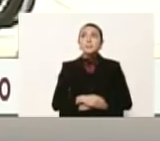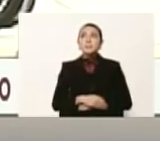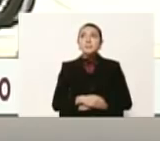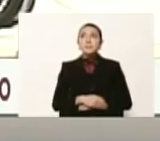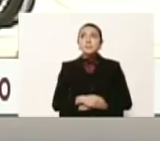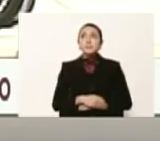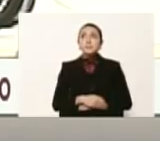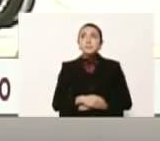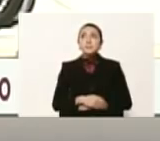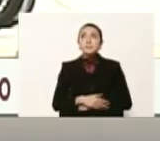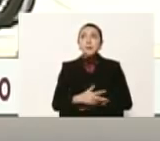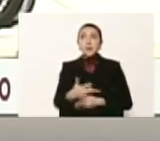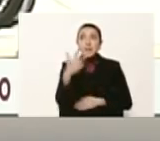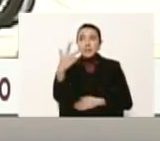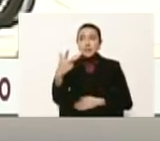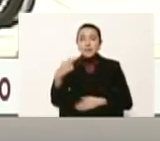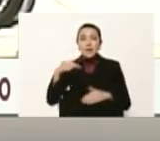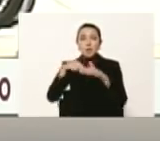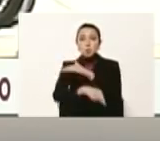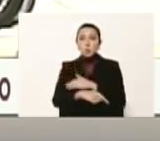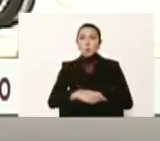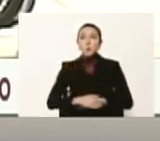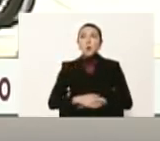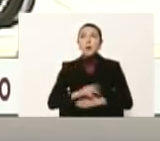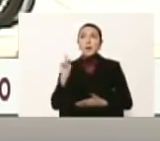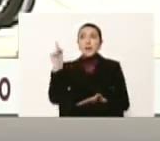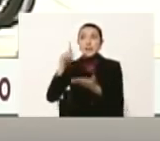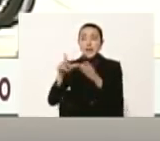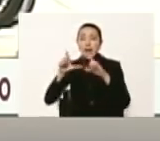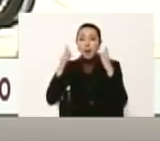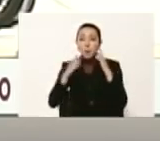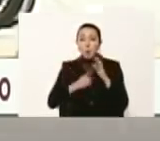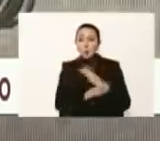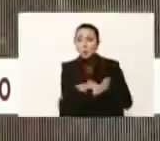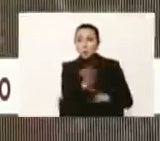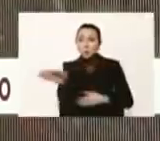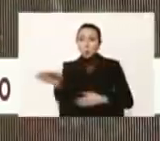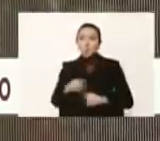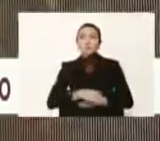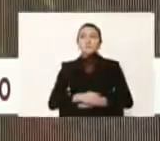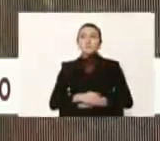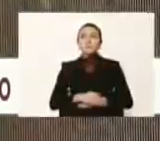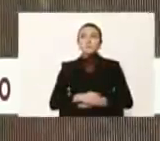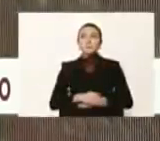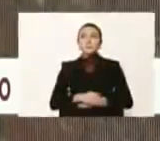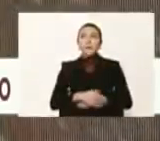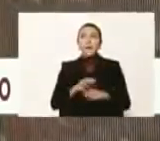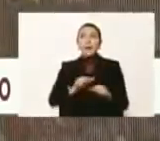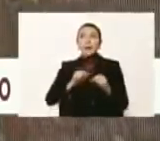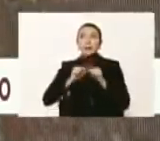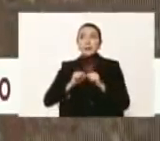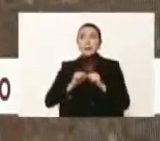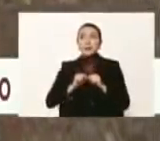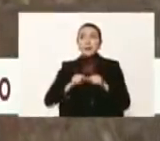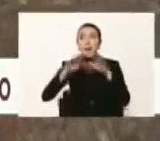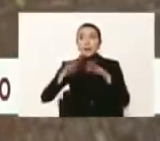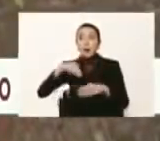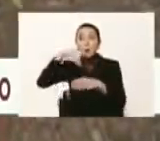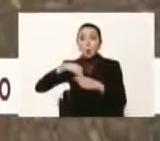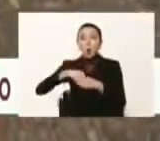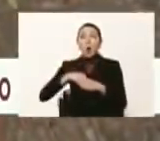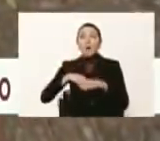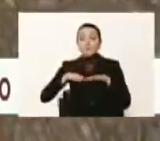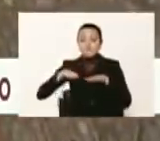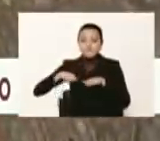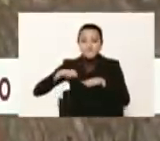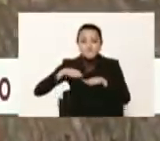conforman los tres túneles y la Caracas-La Guaira. Y quedaron represados vehículos dentro del túnel,